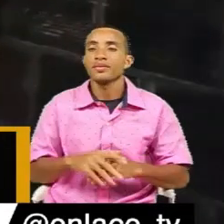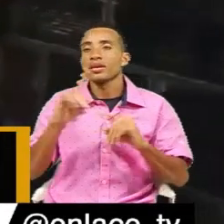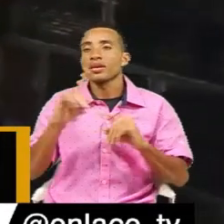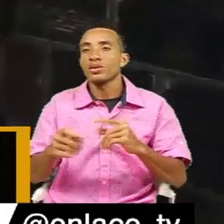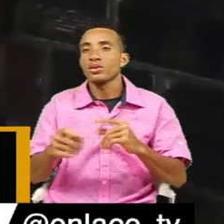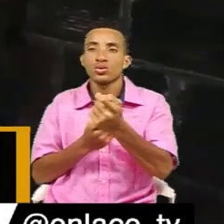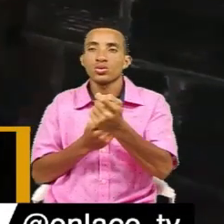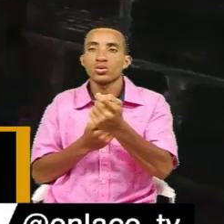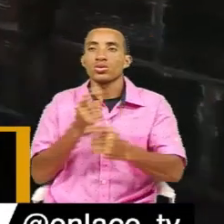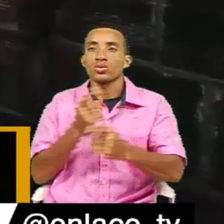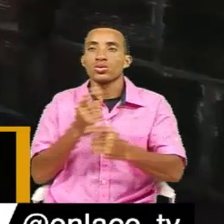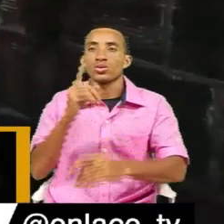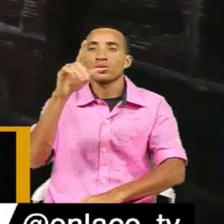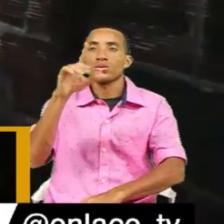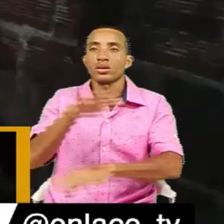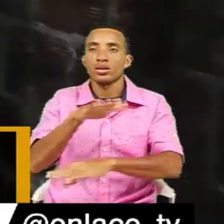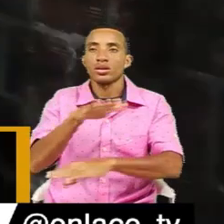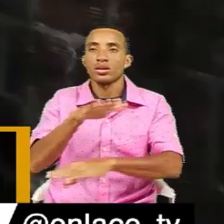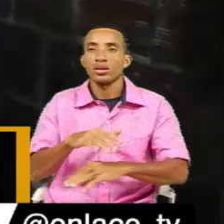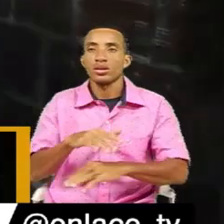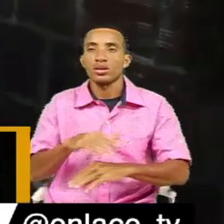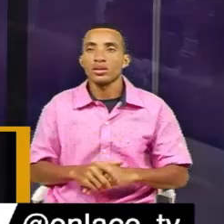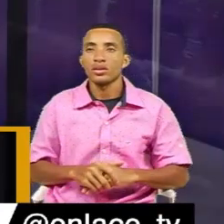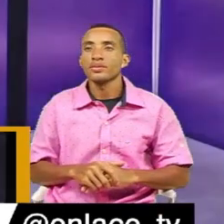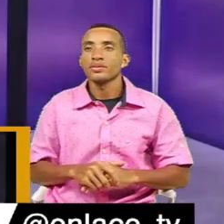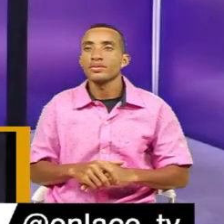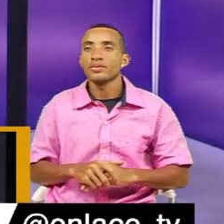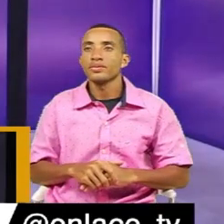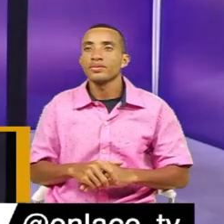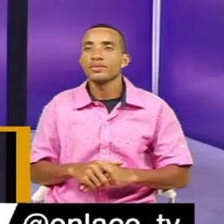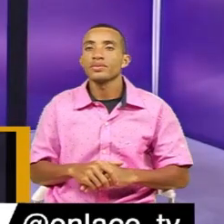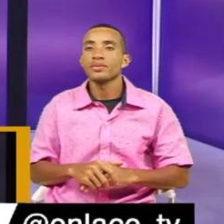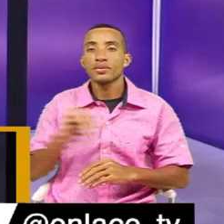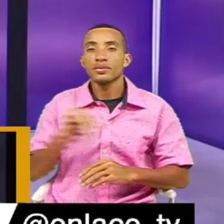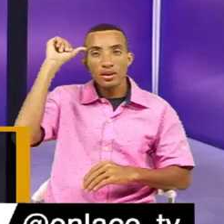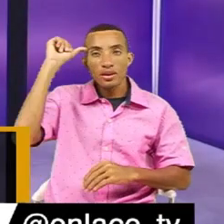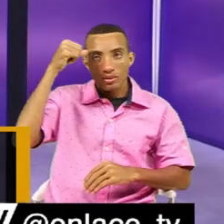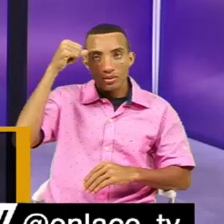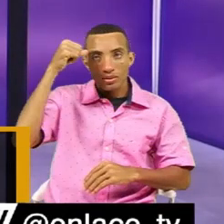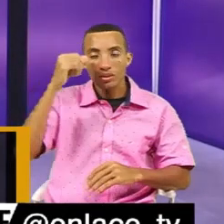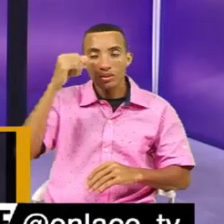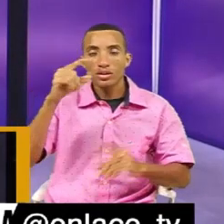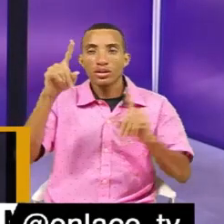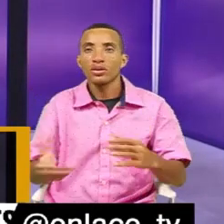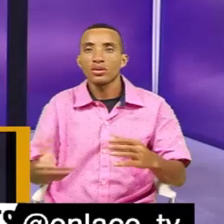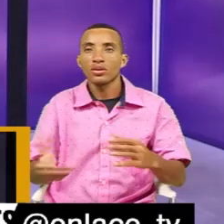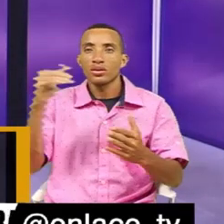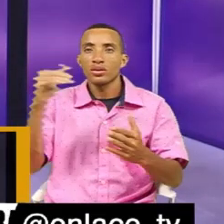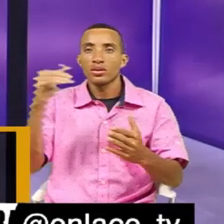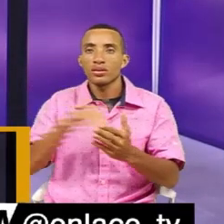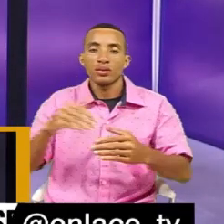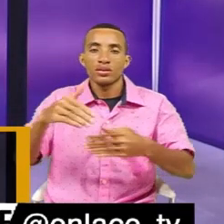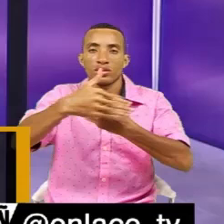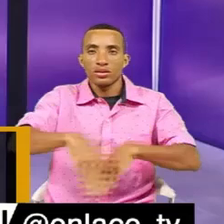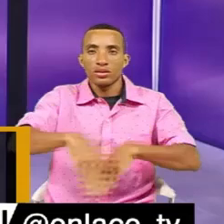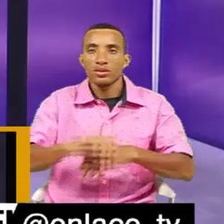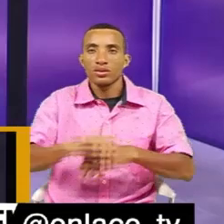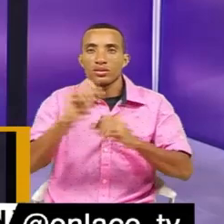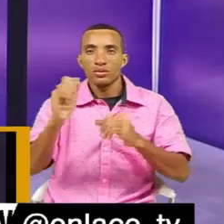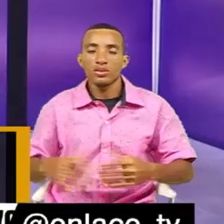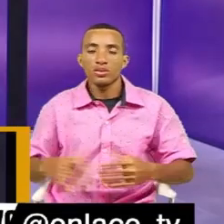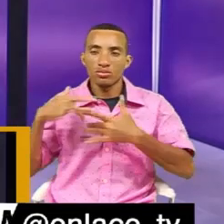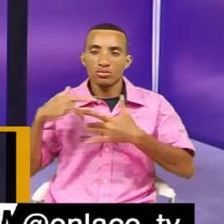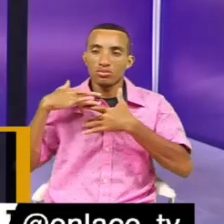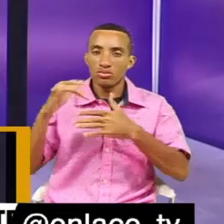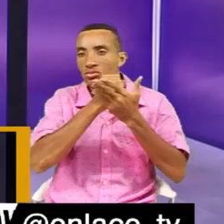la 1 de la tarde se registró también otra conflagración en el sector del muelle. Neila, recordemos también, por favor, nuevamente la dirección a donde pueden llevar las